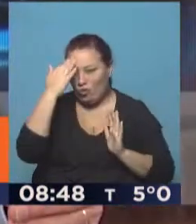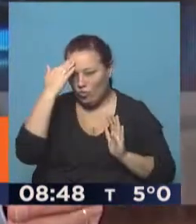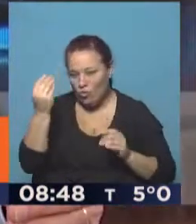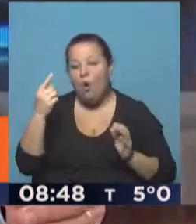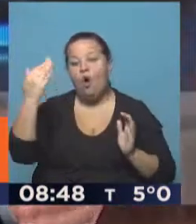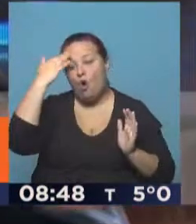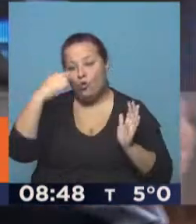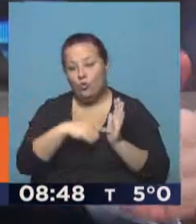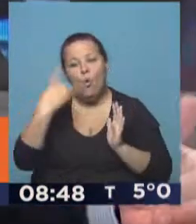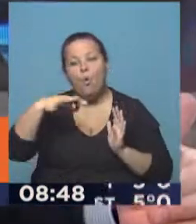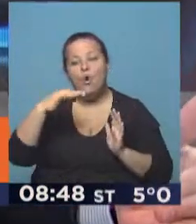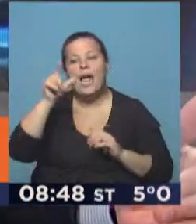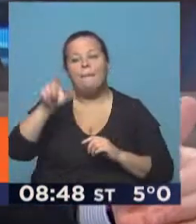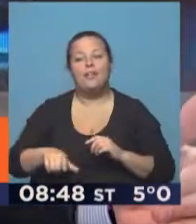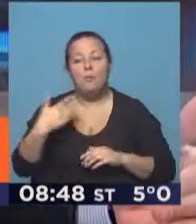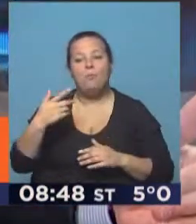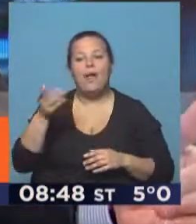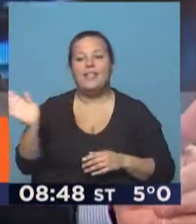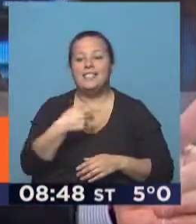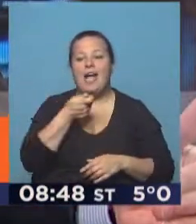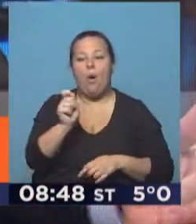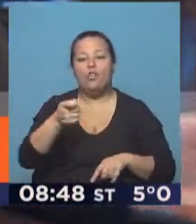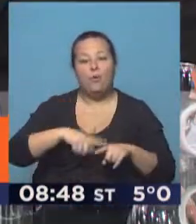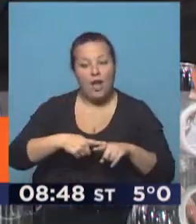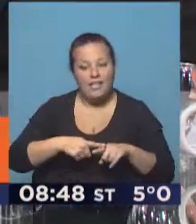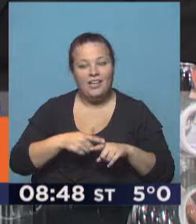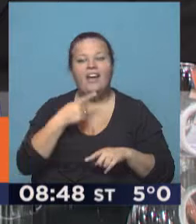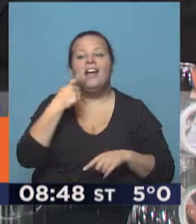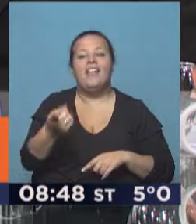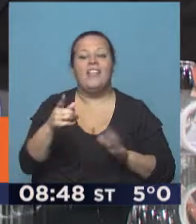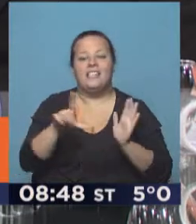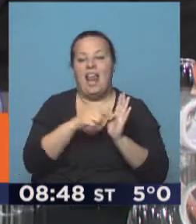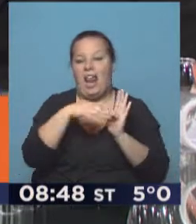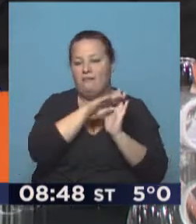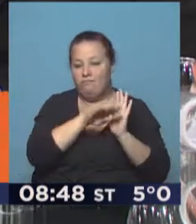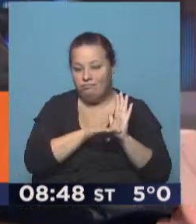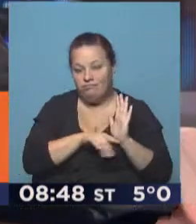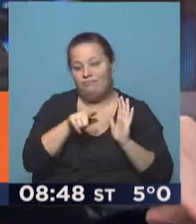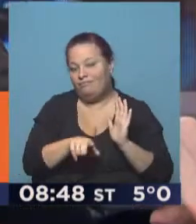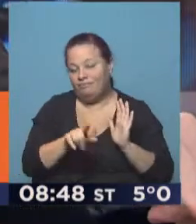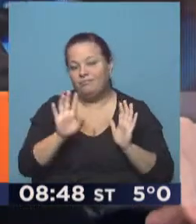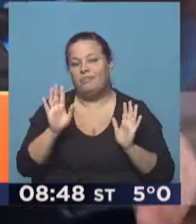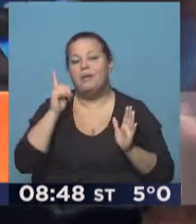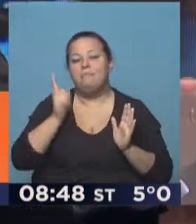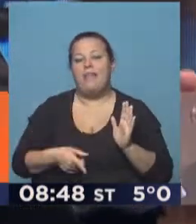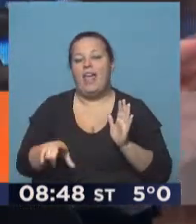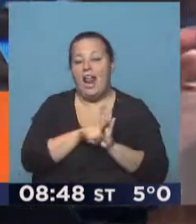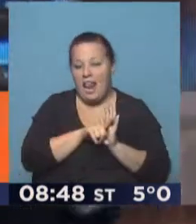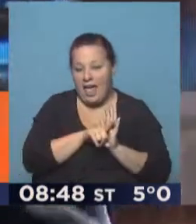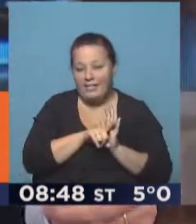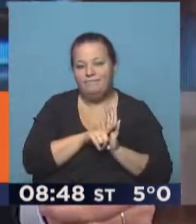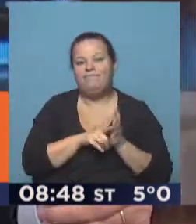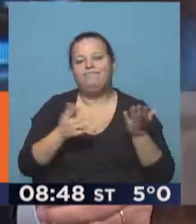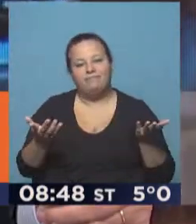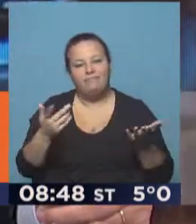en la Constitución los únicos funcionarios que pueden ser removidos por juicio político son los que dice la Constitución, y eso se estableció en una ley, o sea que eso es una cosa que